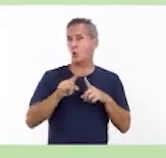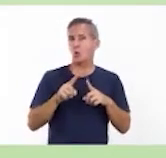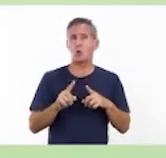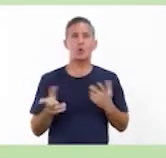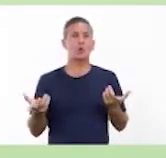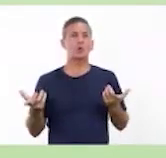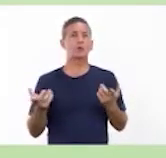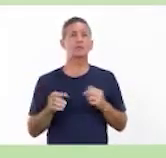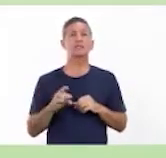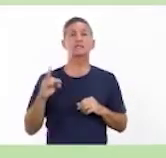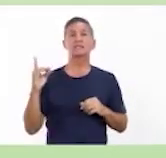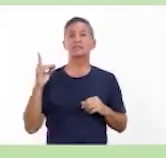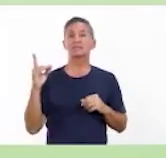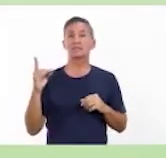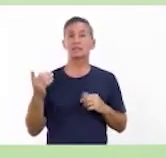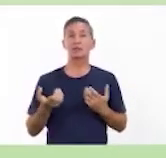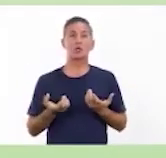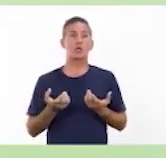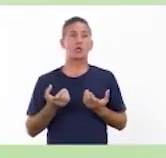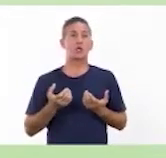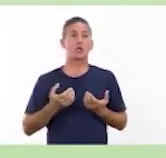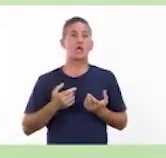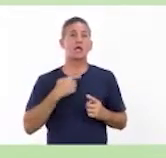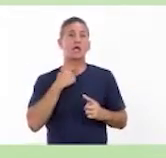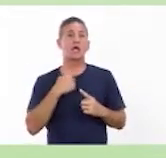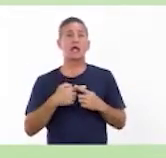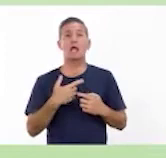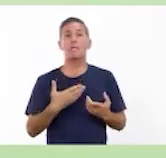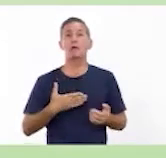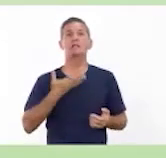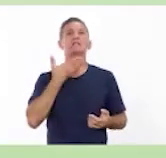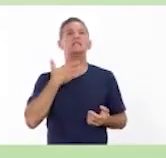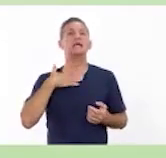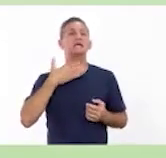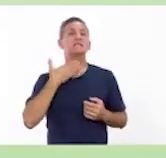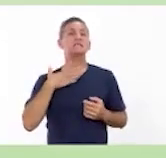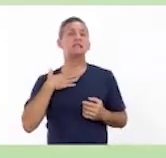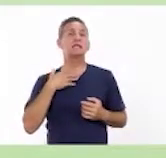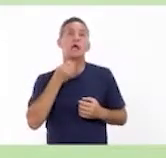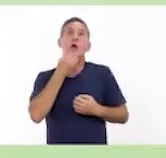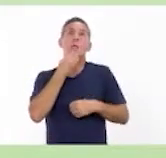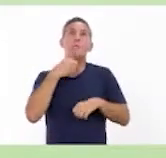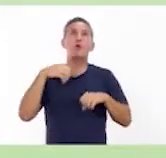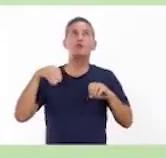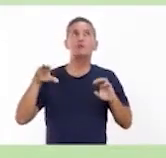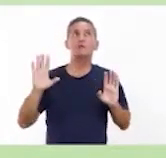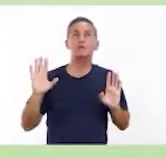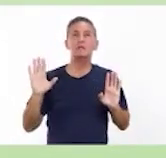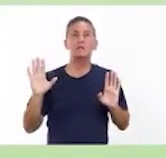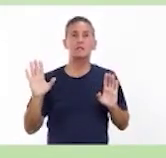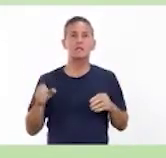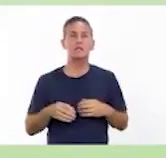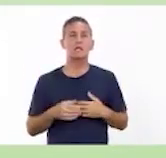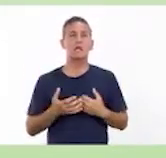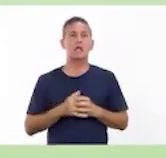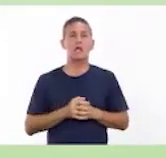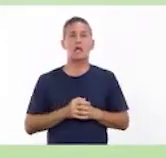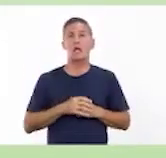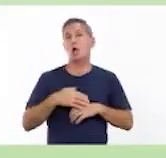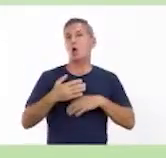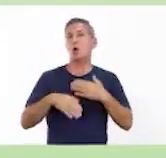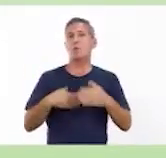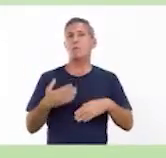Las desiderativas y optativas que expresan un deseo y de posibilidad y probabilidad